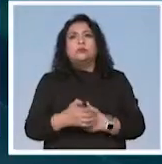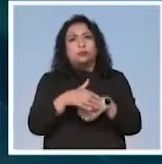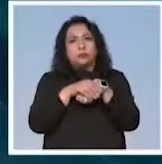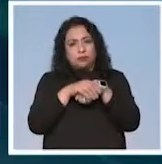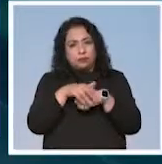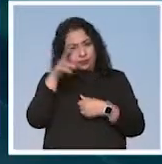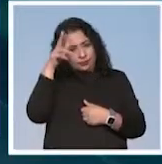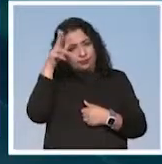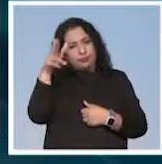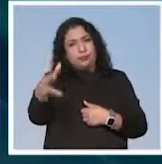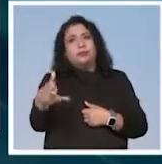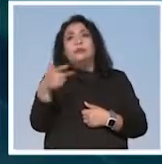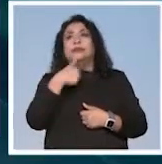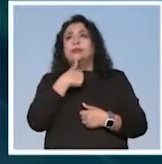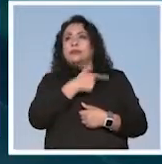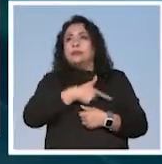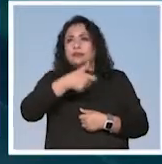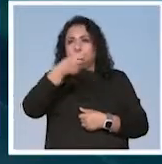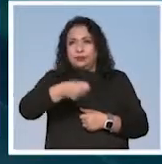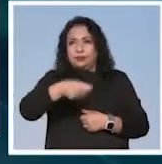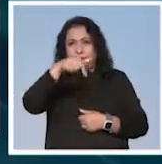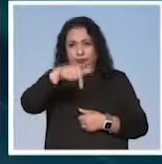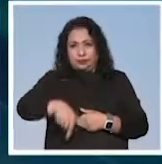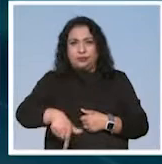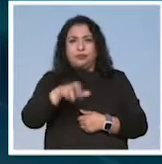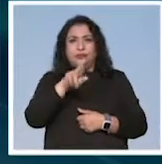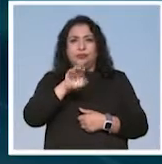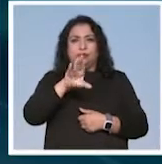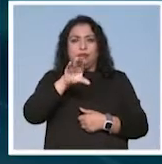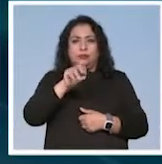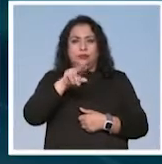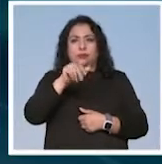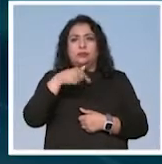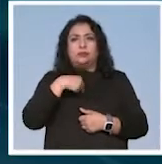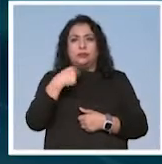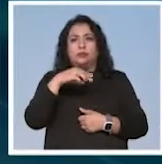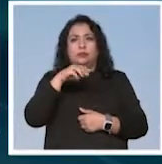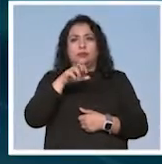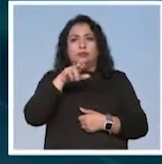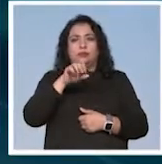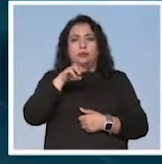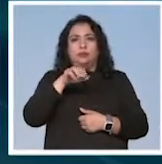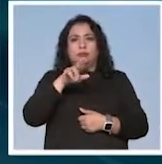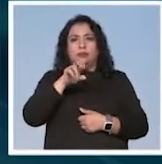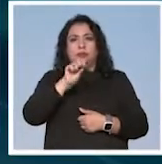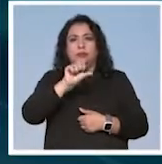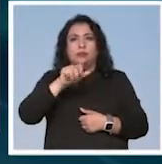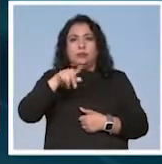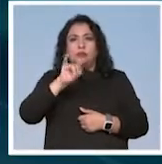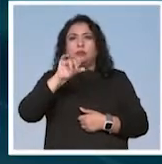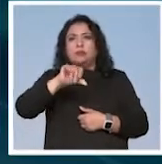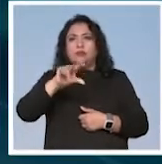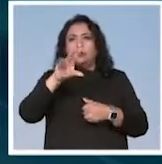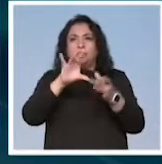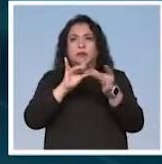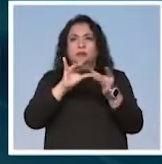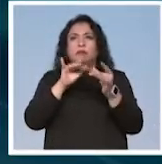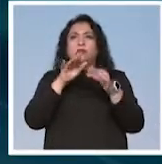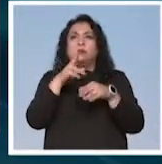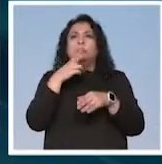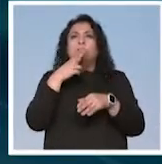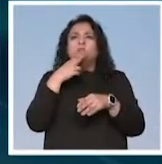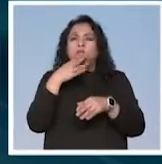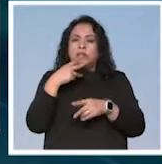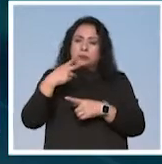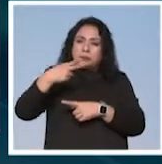Amigos, konnichiwa. Es un gusto saludarlos aquí en Rincón Nippon. Yo soy Miri Murasaki y hoy vamos a platicar del uso correcto de los